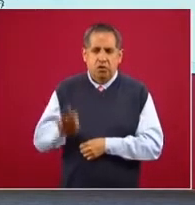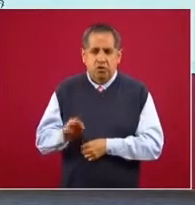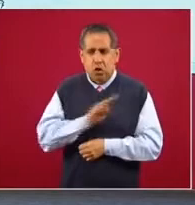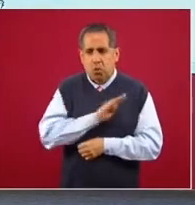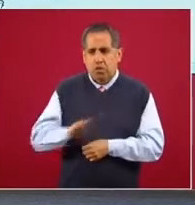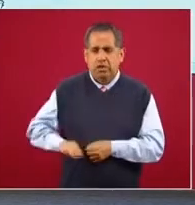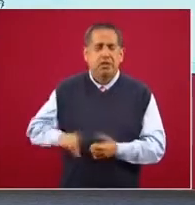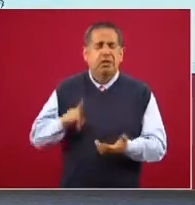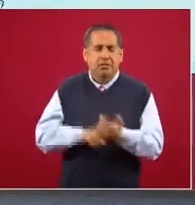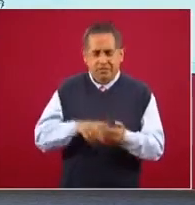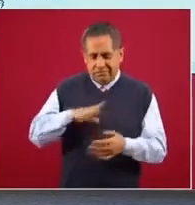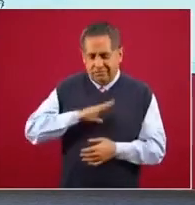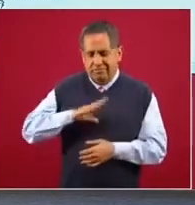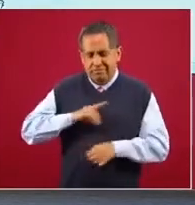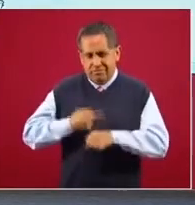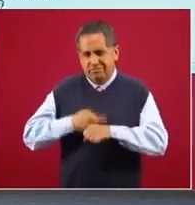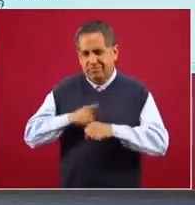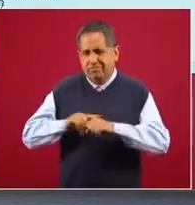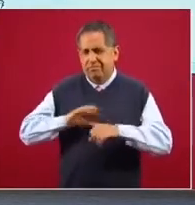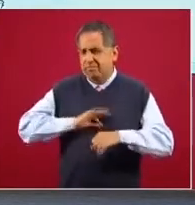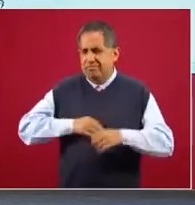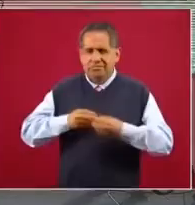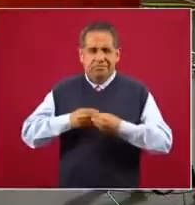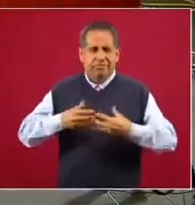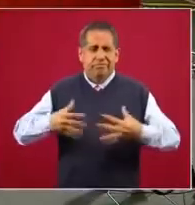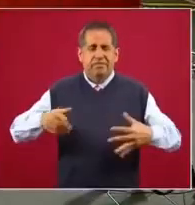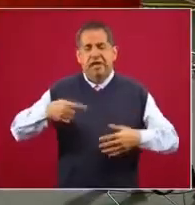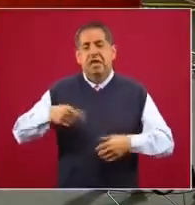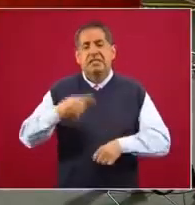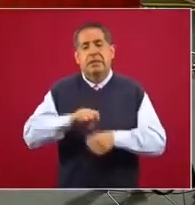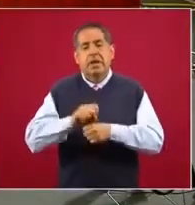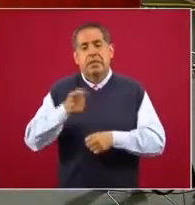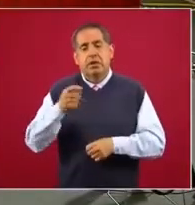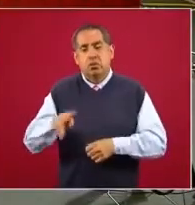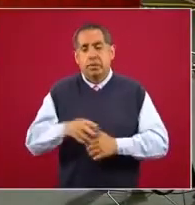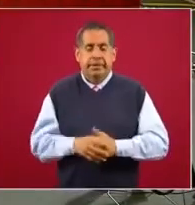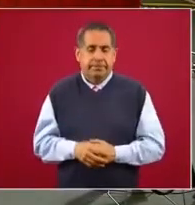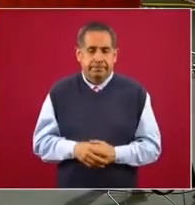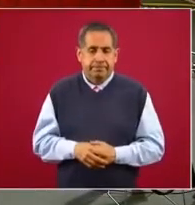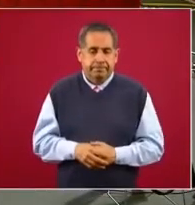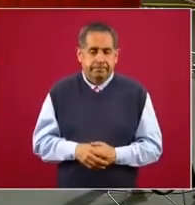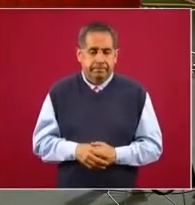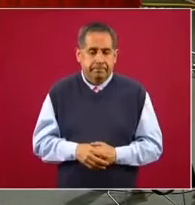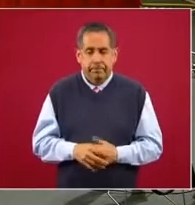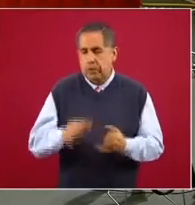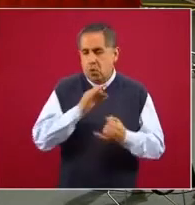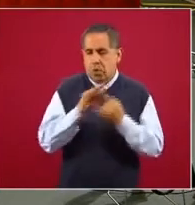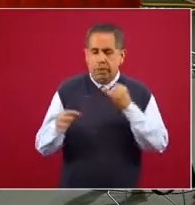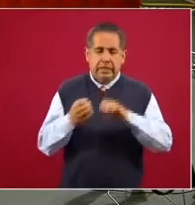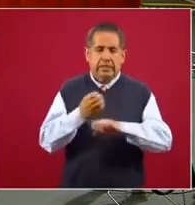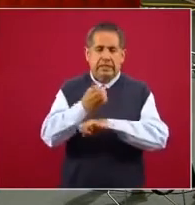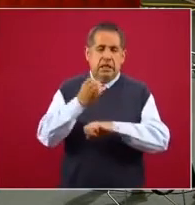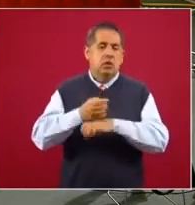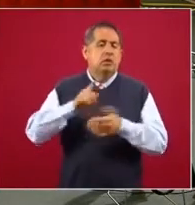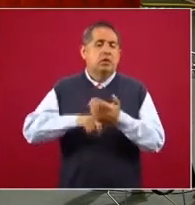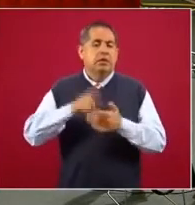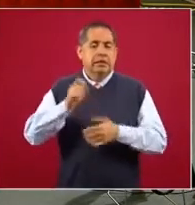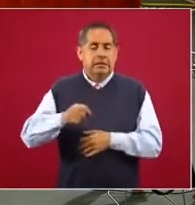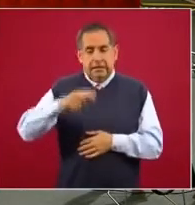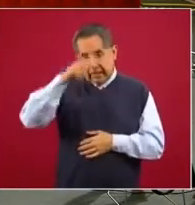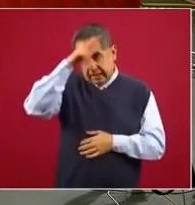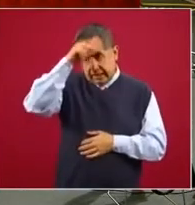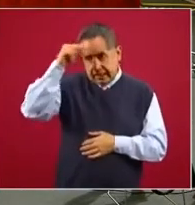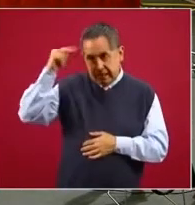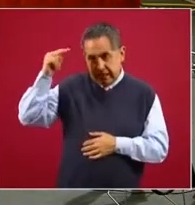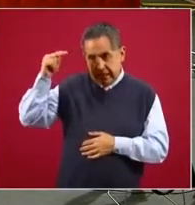la entidad tienen ya transmisión en la semana 29. Veamos el último estado de esta noche, es precisamente